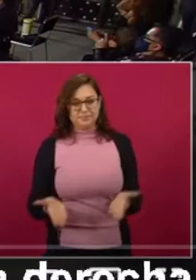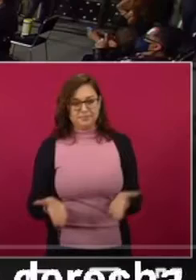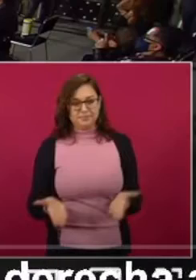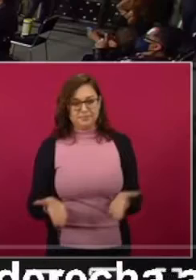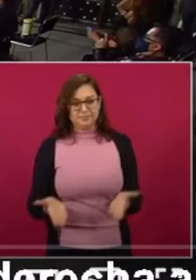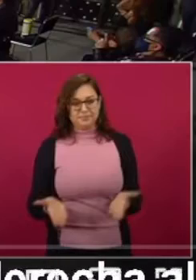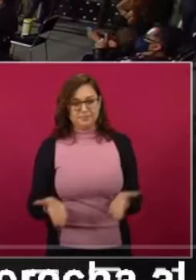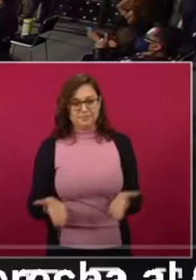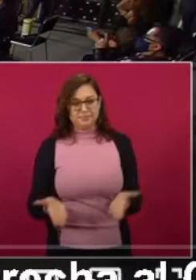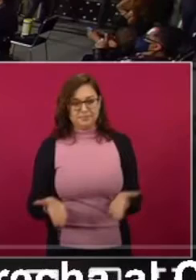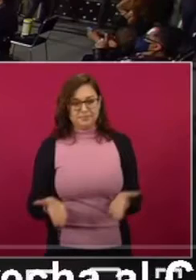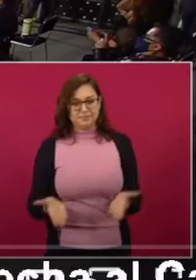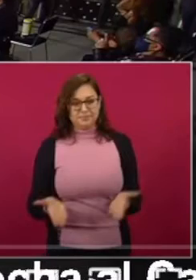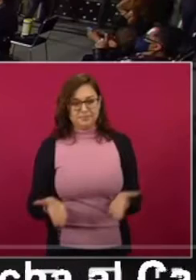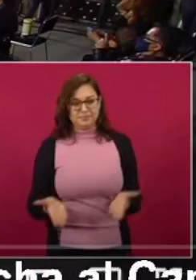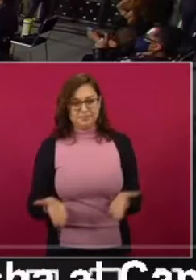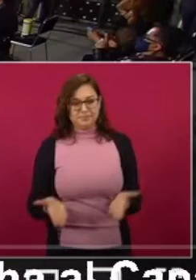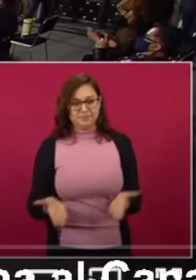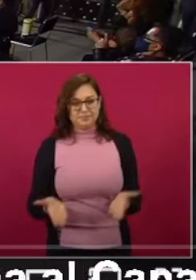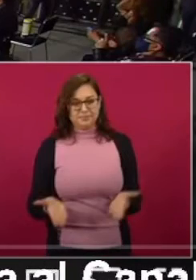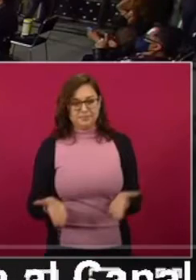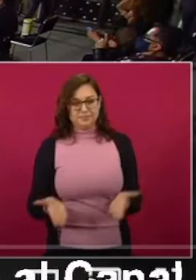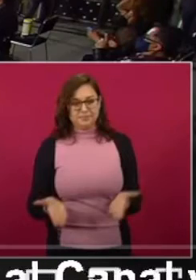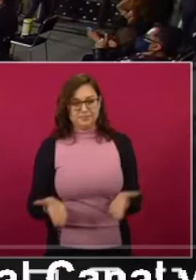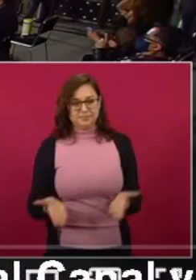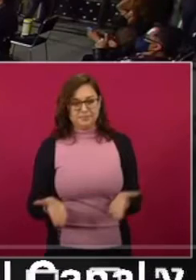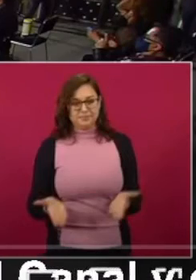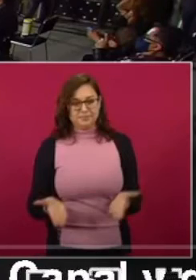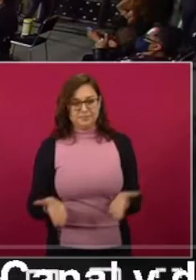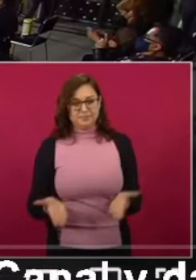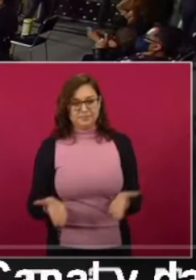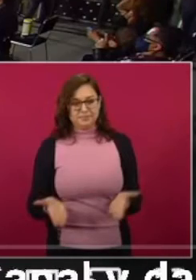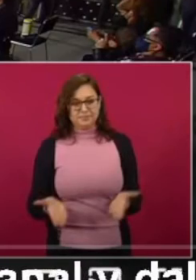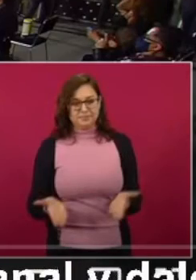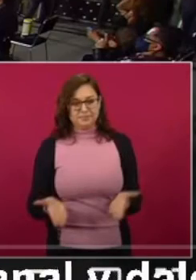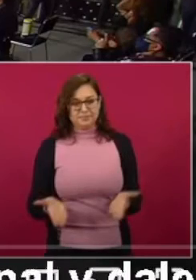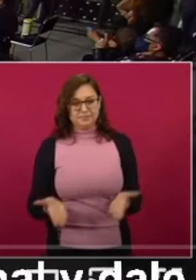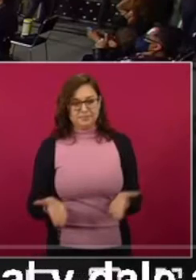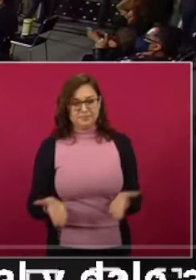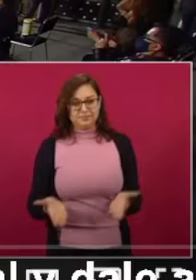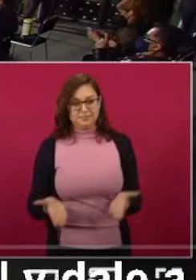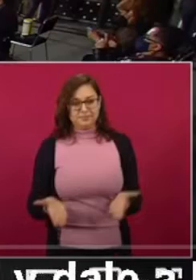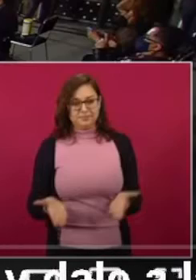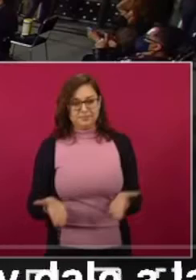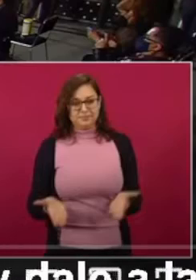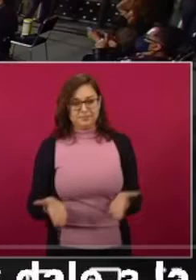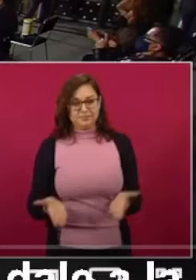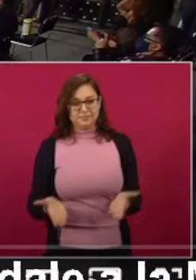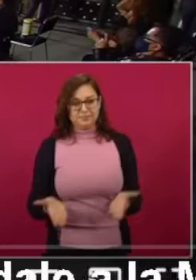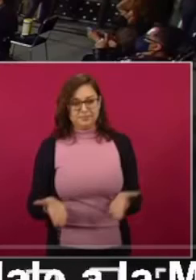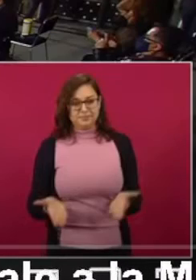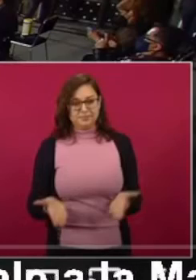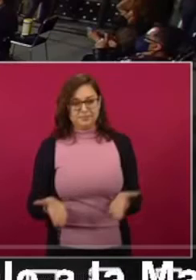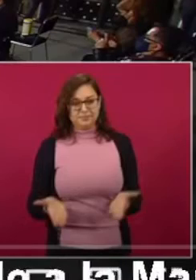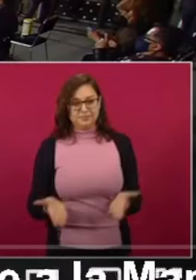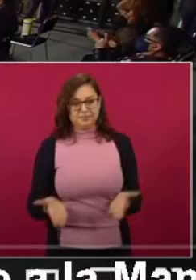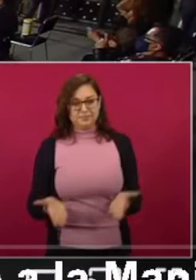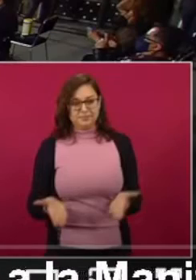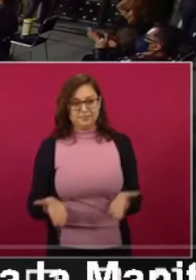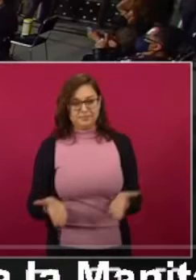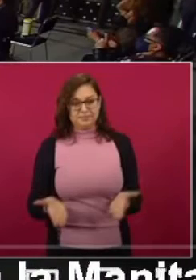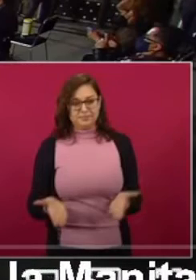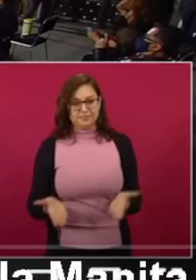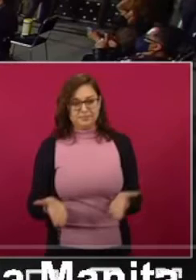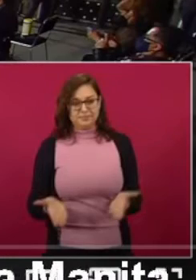se la gana el ine y le de una candidatura a un